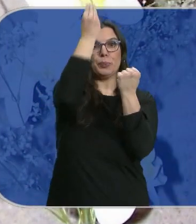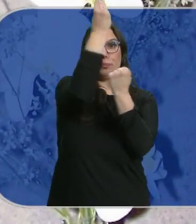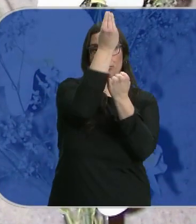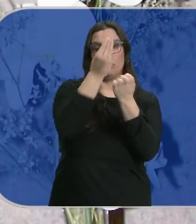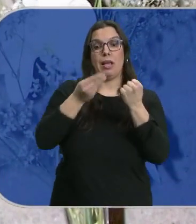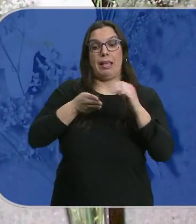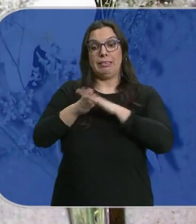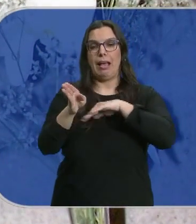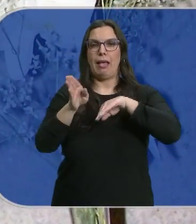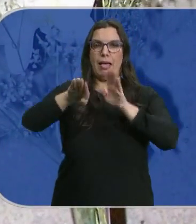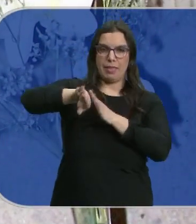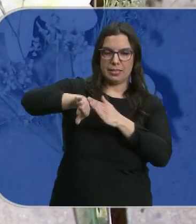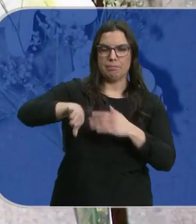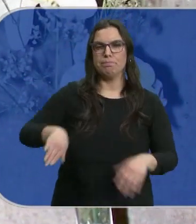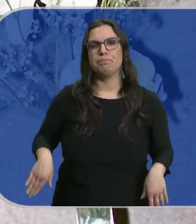entrada, a la derecha.